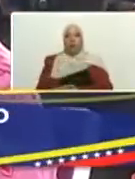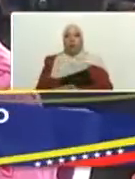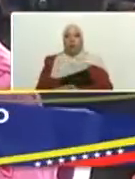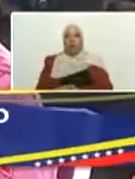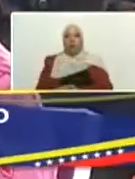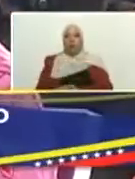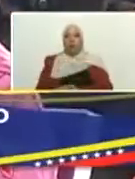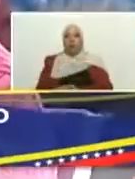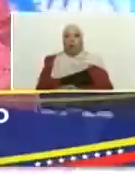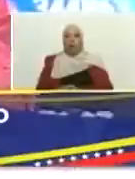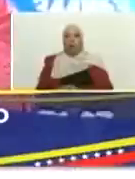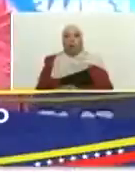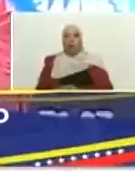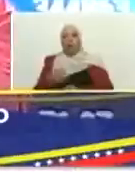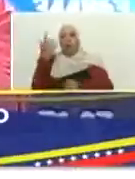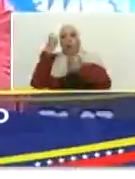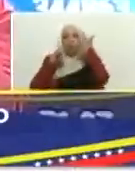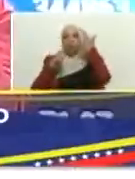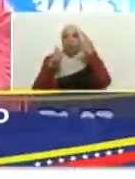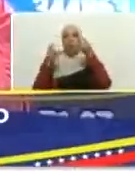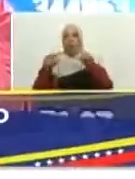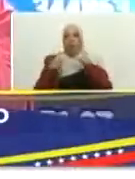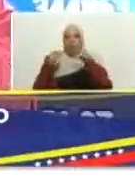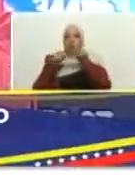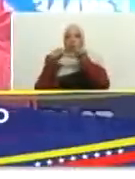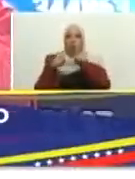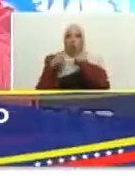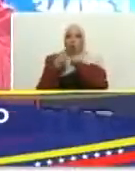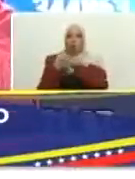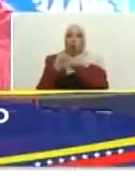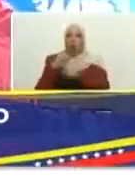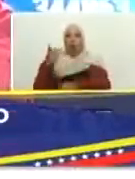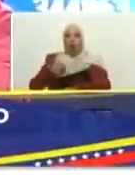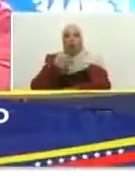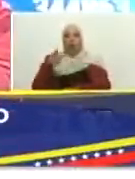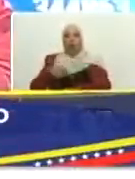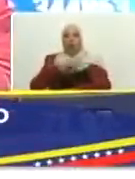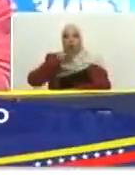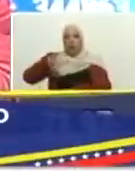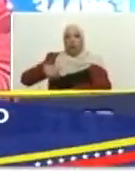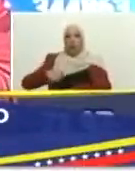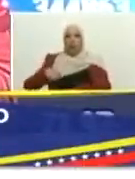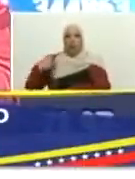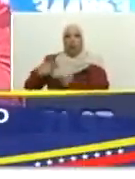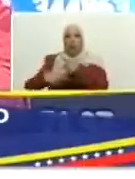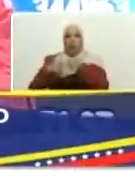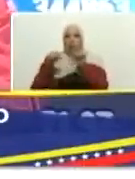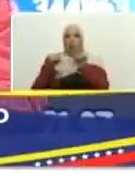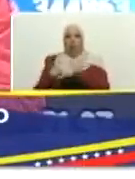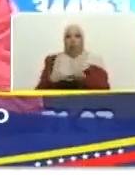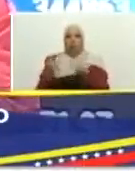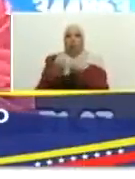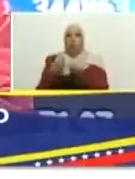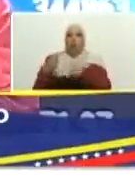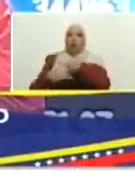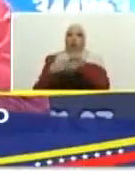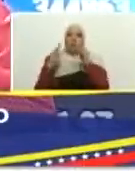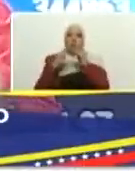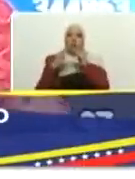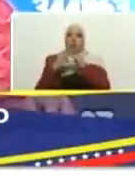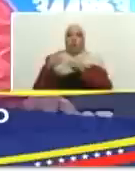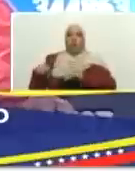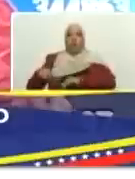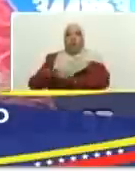Y desde que llegó el comandante Chávez comenzó a diseñar la política de vivienda de la revolución. Nosotros